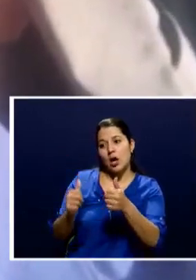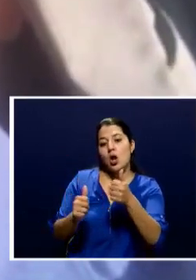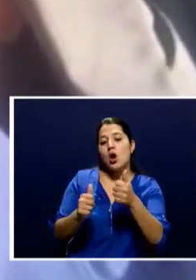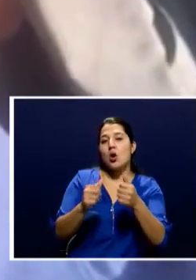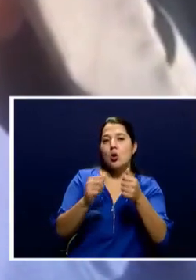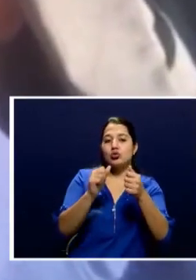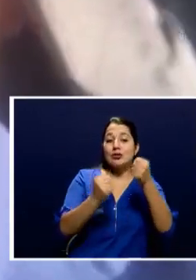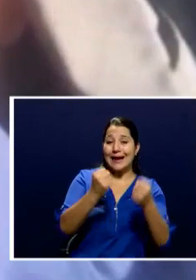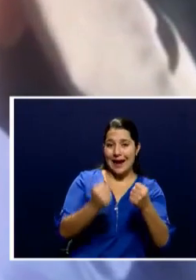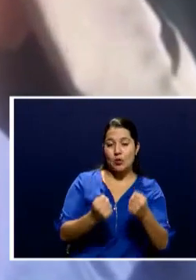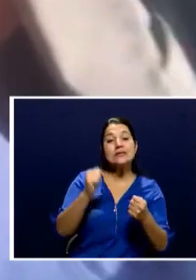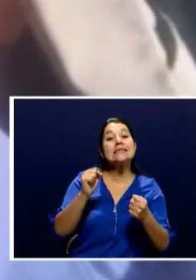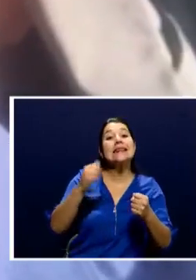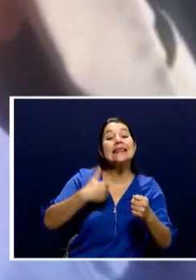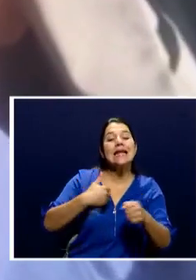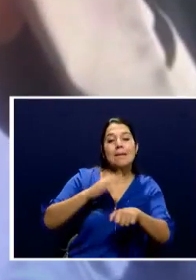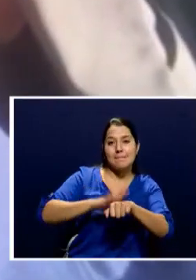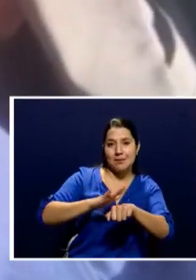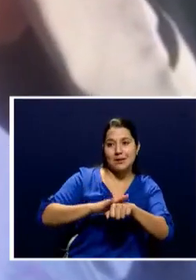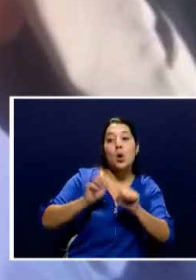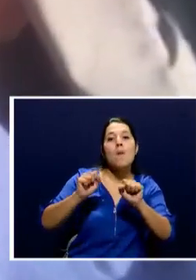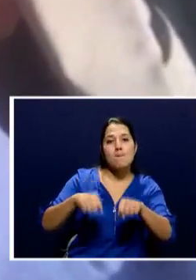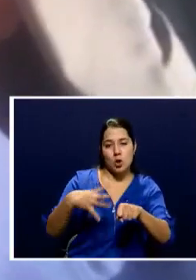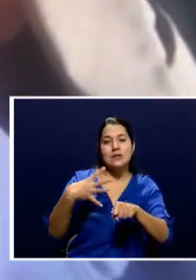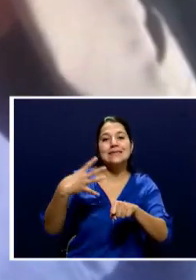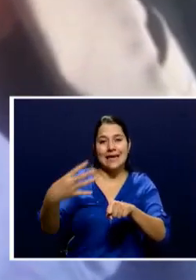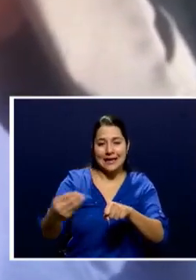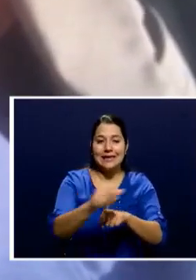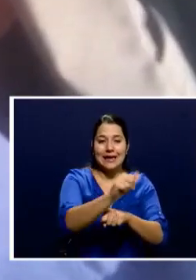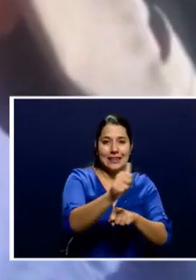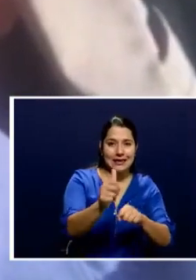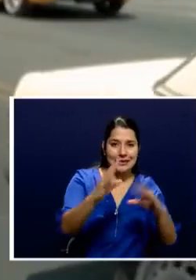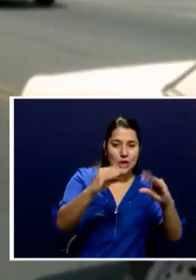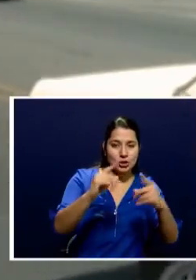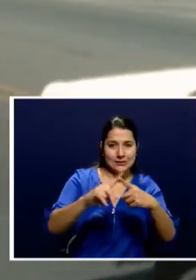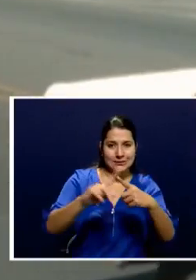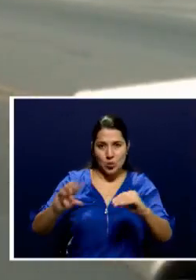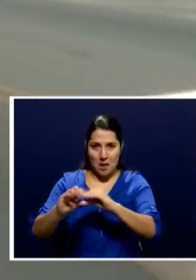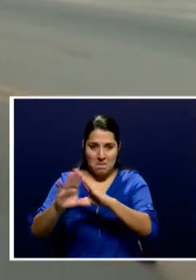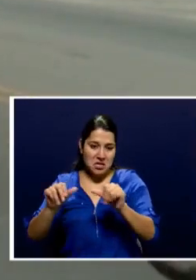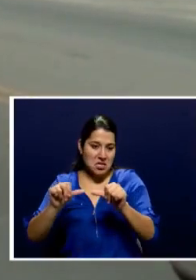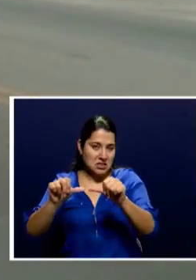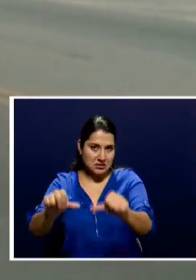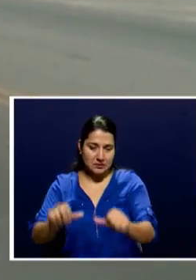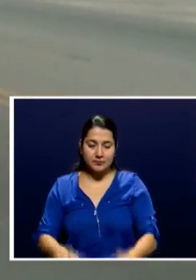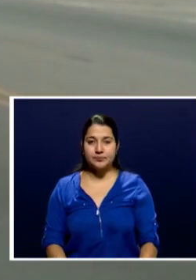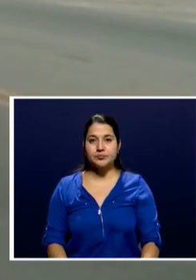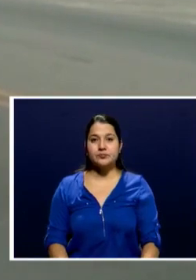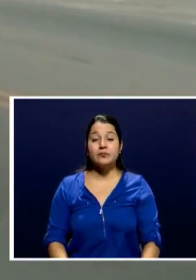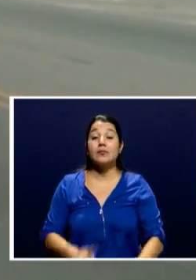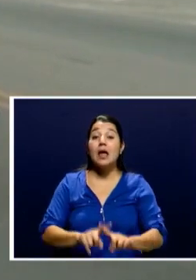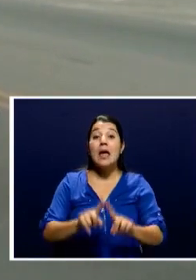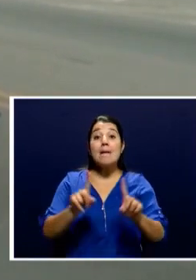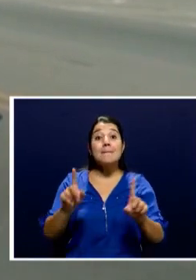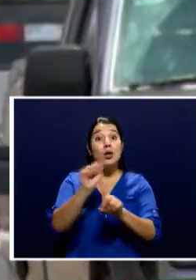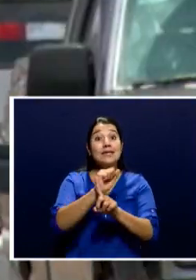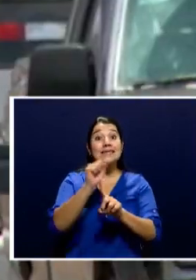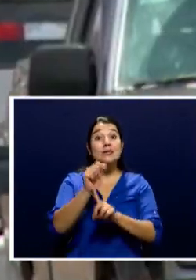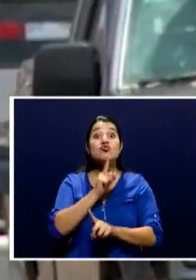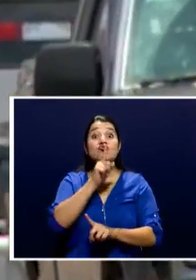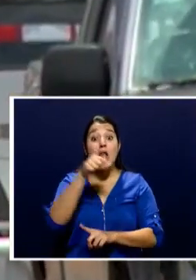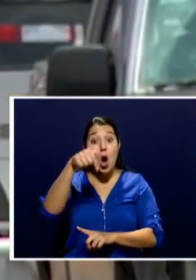temas laborales, que permitan a las personas seguir actuando adecuadamente. Pero a pesar de esta polémica, la realidad es que hoy a las 10